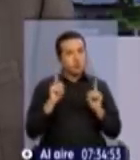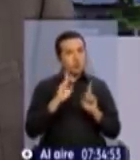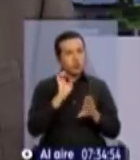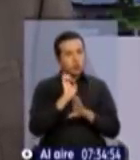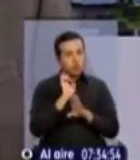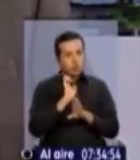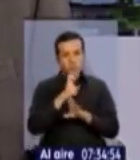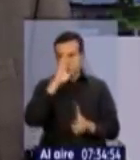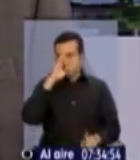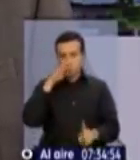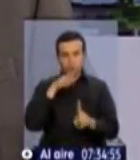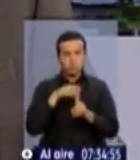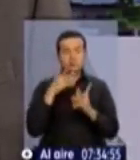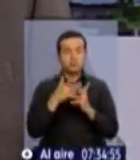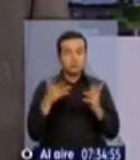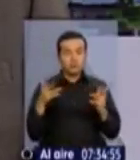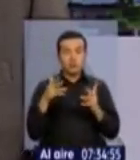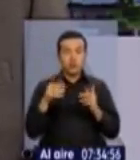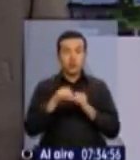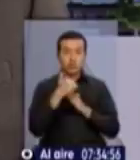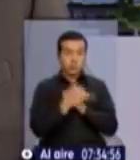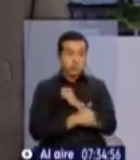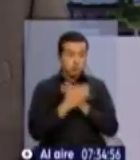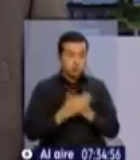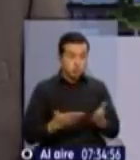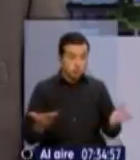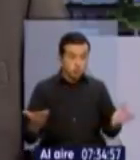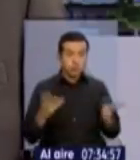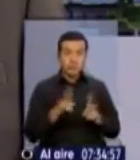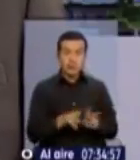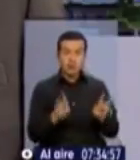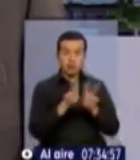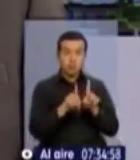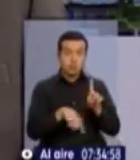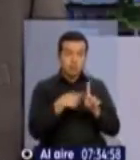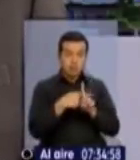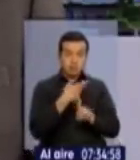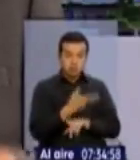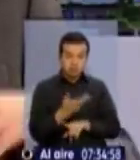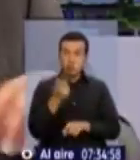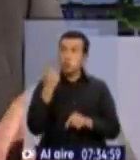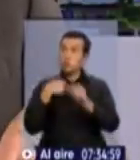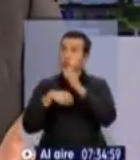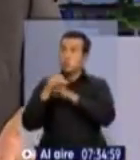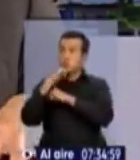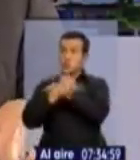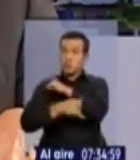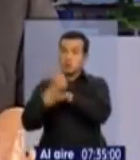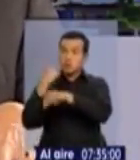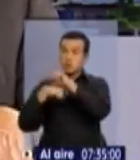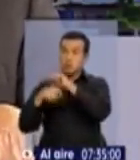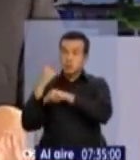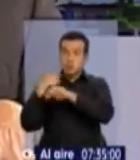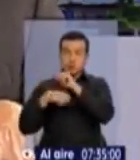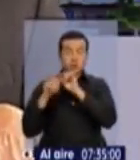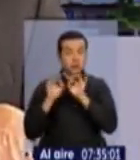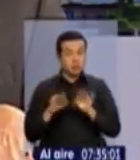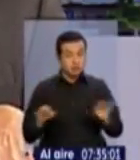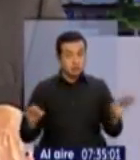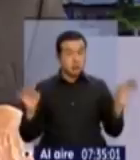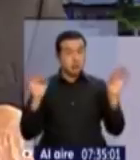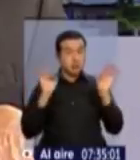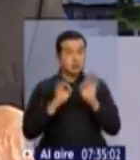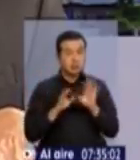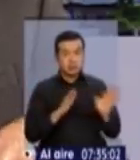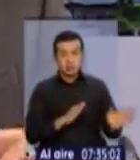impasse a exportar los bienes que tengan un valor agregado y esto implica que conectemos bien las condiciones estructurales que se han ido generando en estos